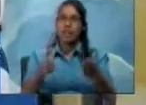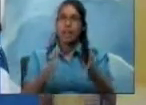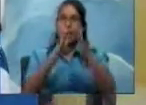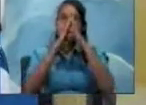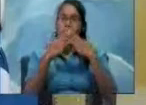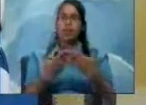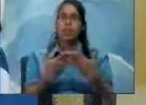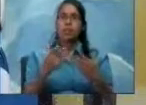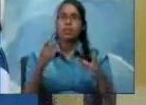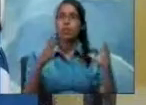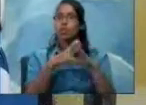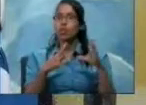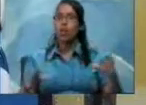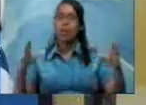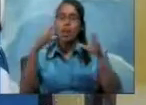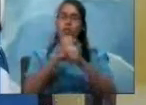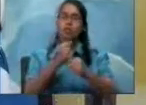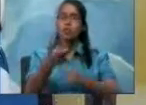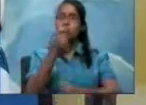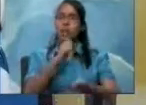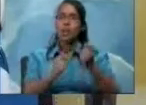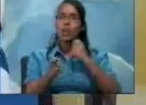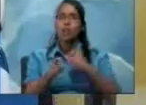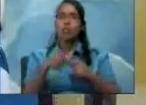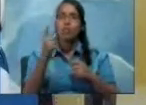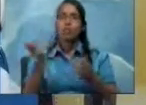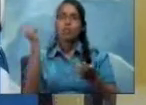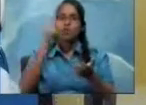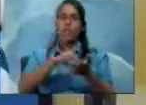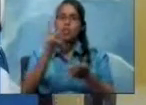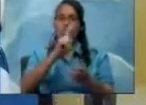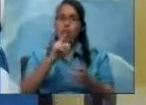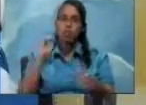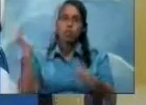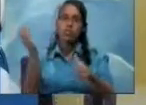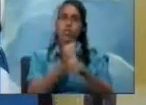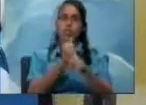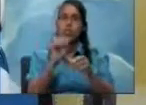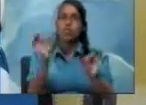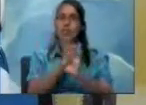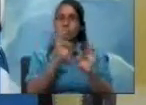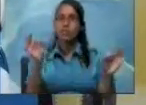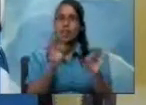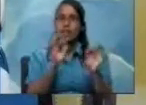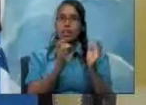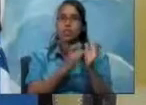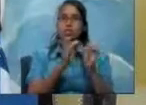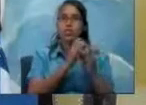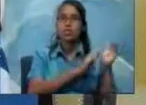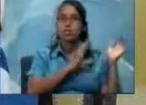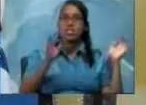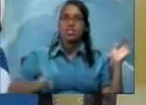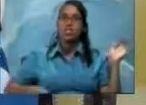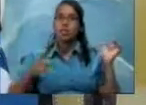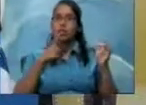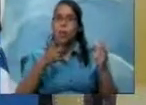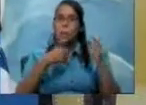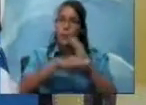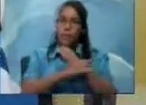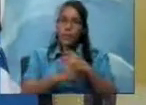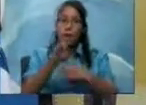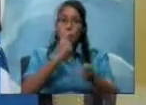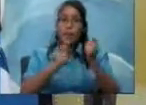pasado toda la noche pesc y cuando llegaron no consiguieron nada Jesús le dio la orden vayan a pescar y